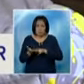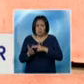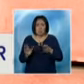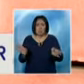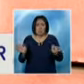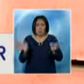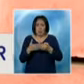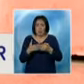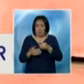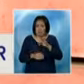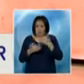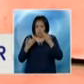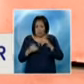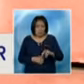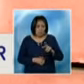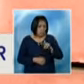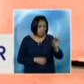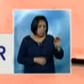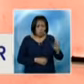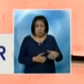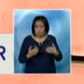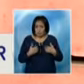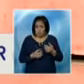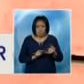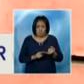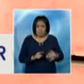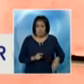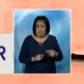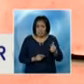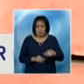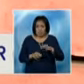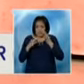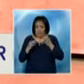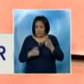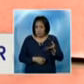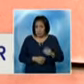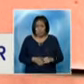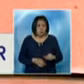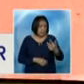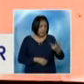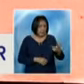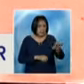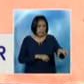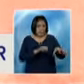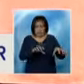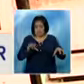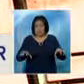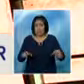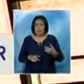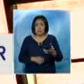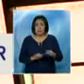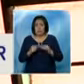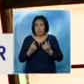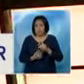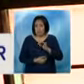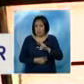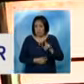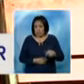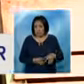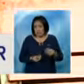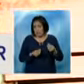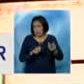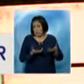página de Facebook. Son 200 animalitos entre perros y gatos, los que hay en los tres albergues del Grupo Caridad. Dale un hogar